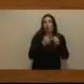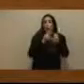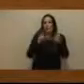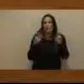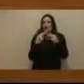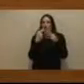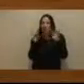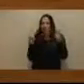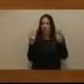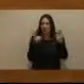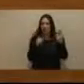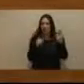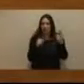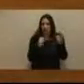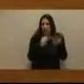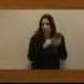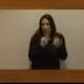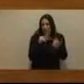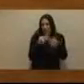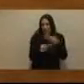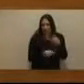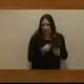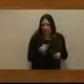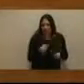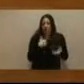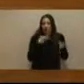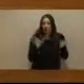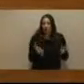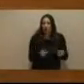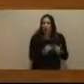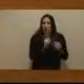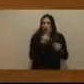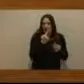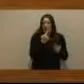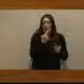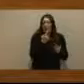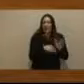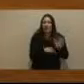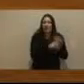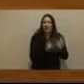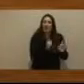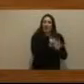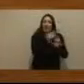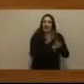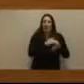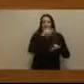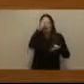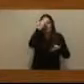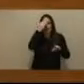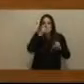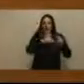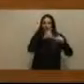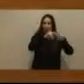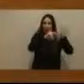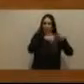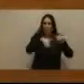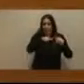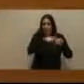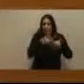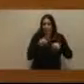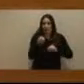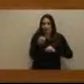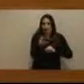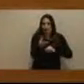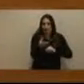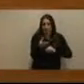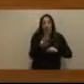la red troncal, ¿no? Se lo voy a resumir. Irregularidades en la titularidad de la obra que discurre por terrenos de FEVE sin que en